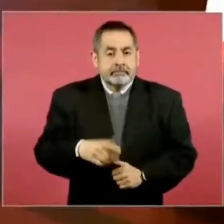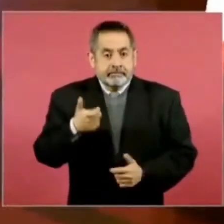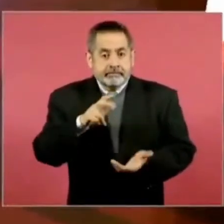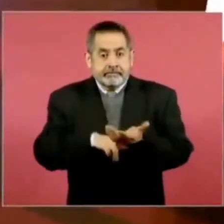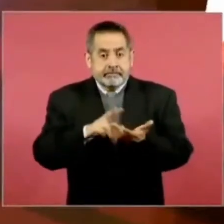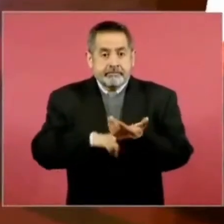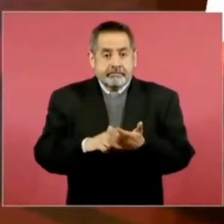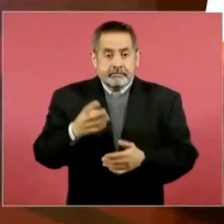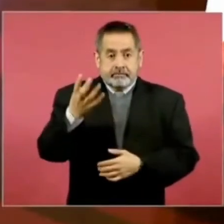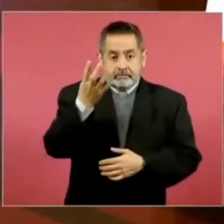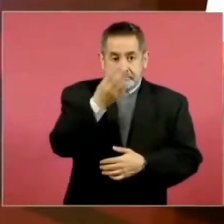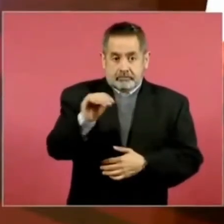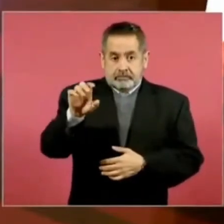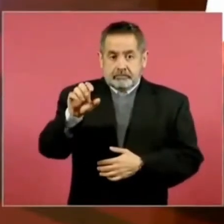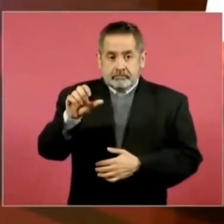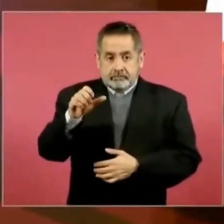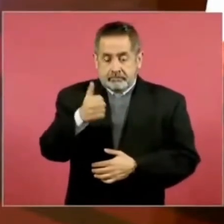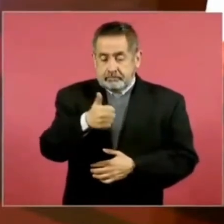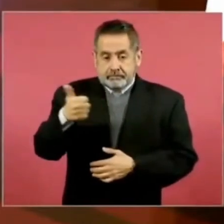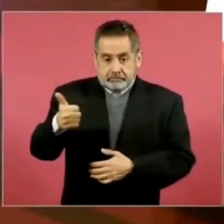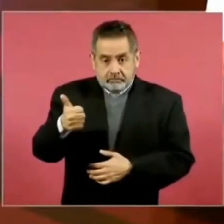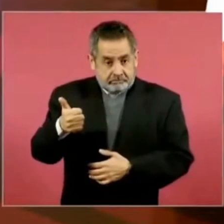966. Es de los altos.